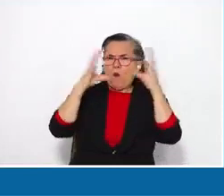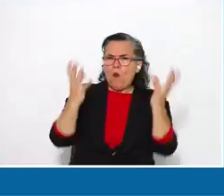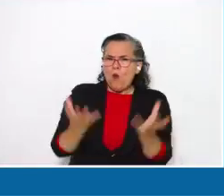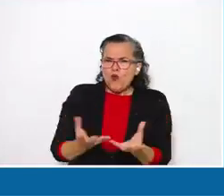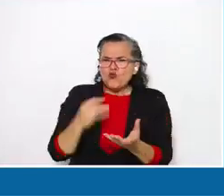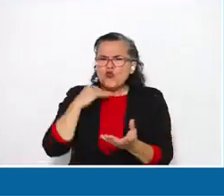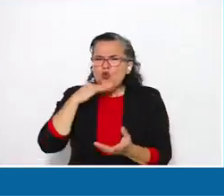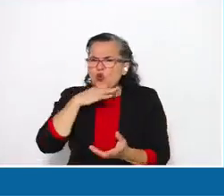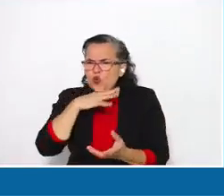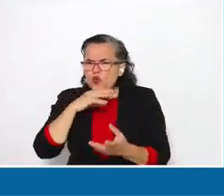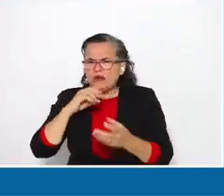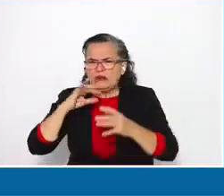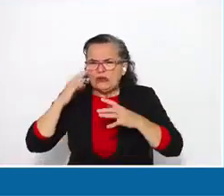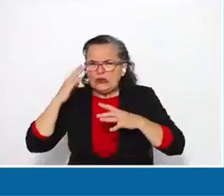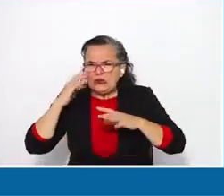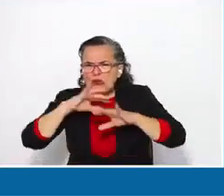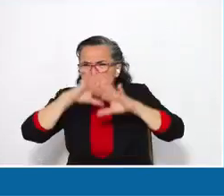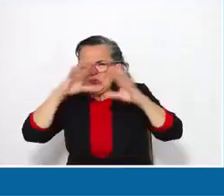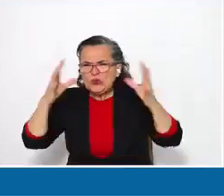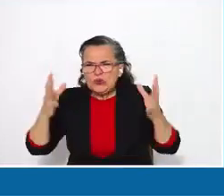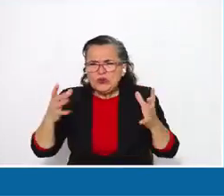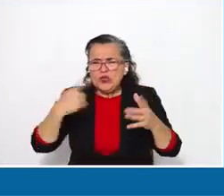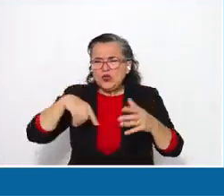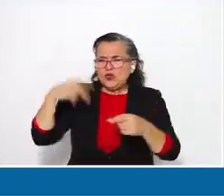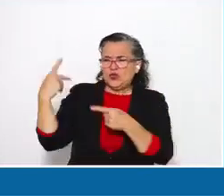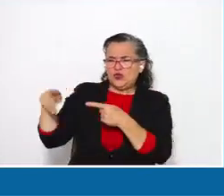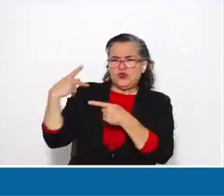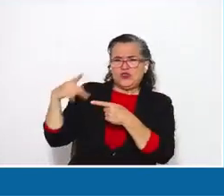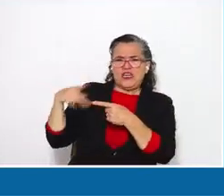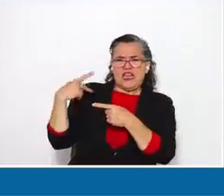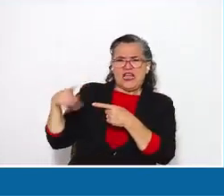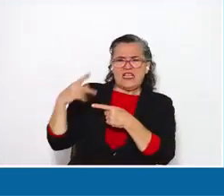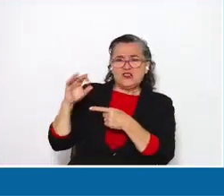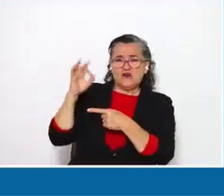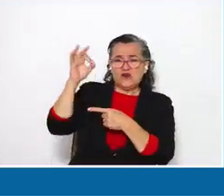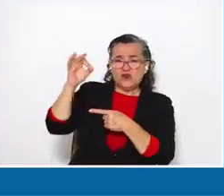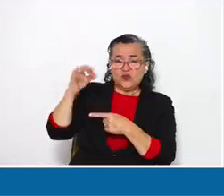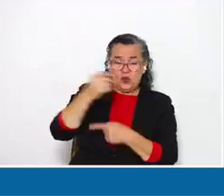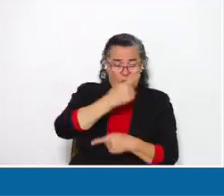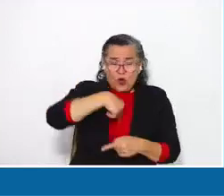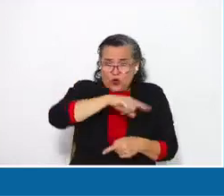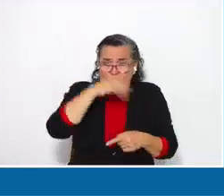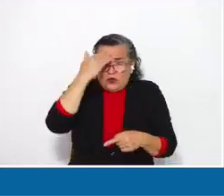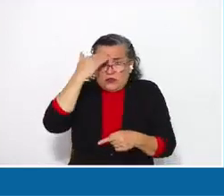estamos poniendo en riesgo nuestro propio futuro. Sabemos cómo resolverlo y no lo hacemos.